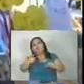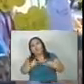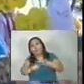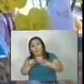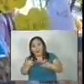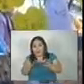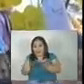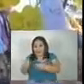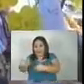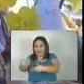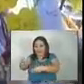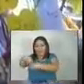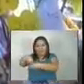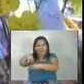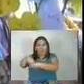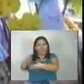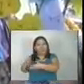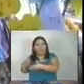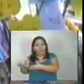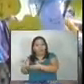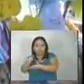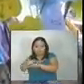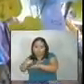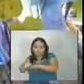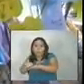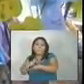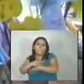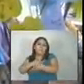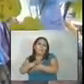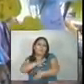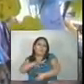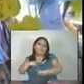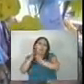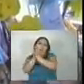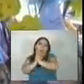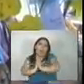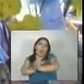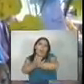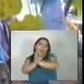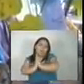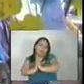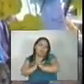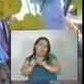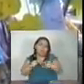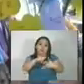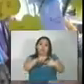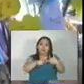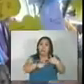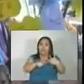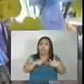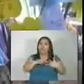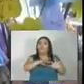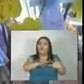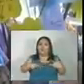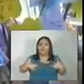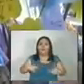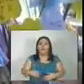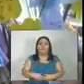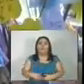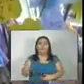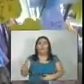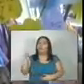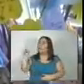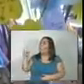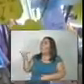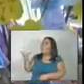en esa cajita vienen las peticiones de mi familia porque representan a tres familias los niños. ¿Cuántos